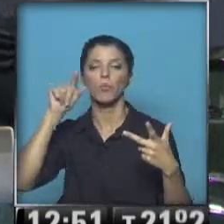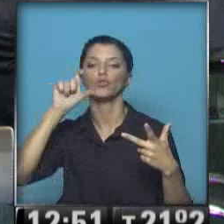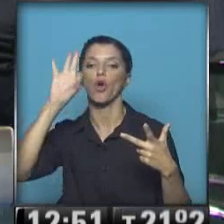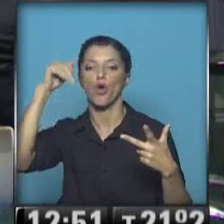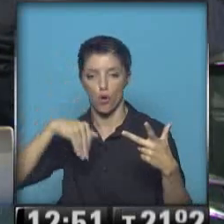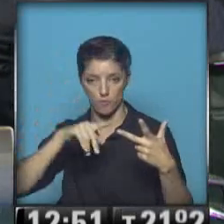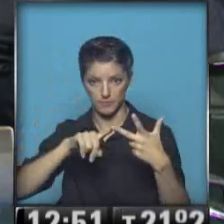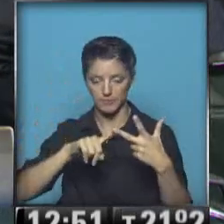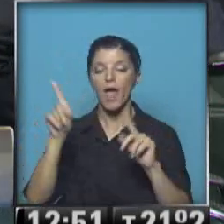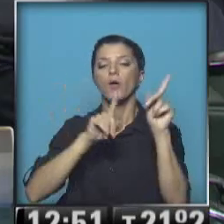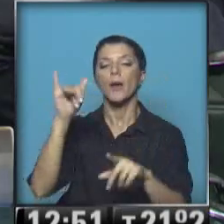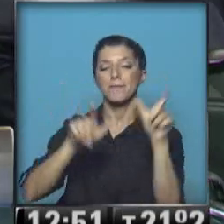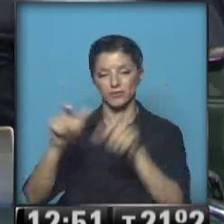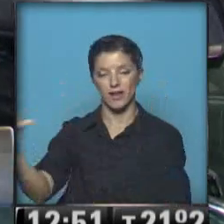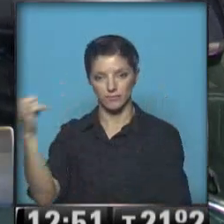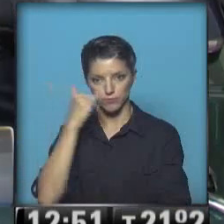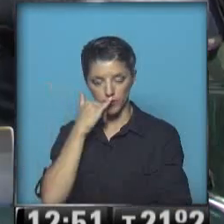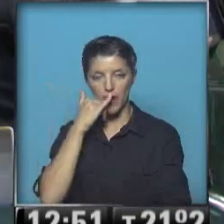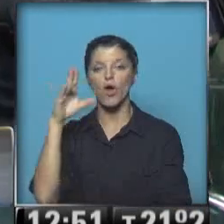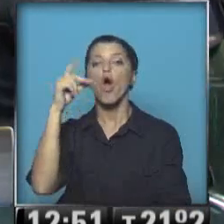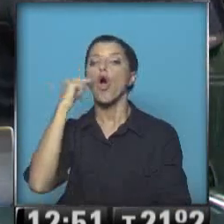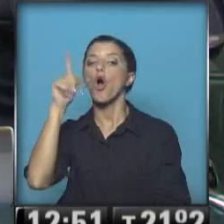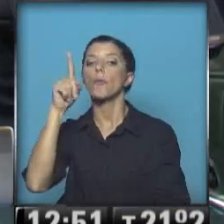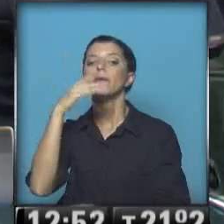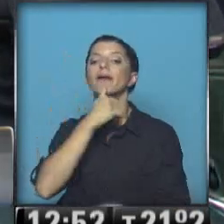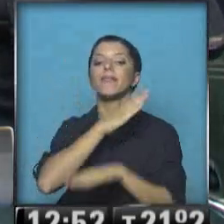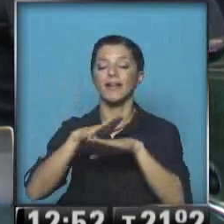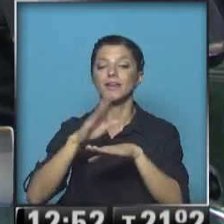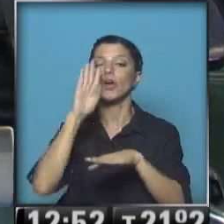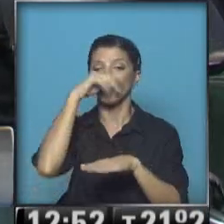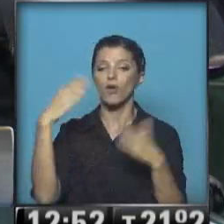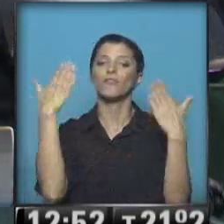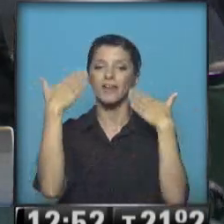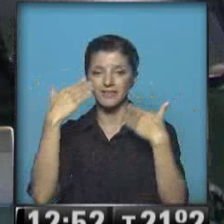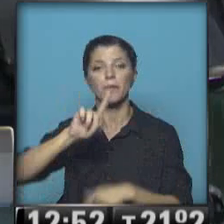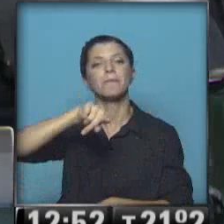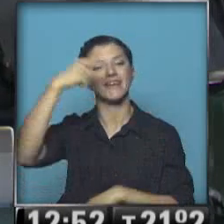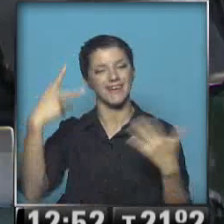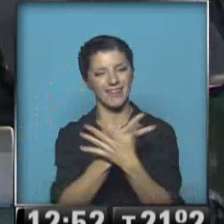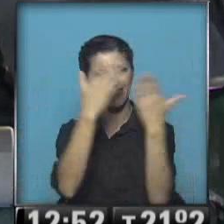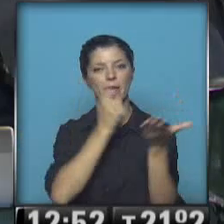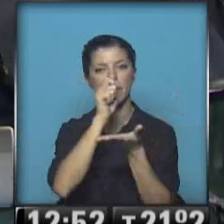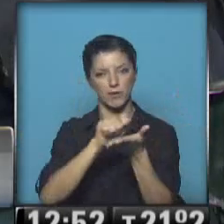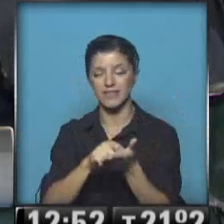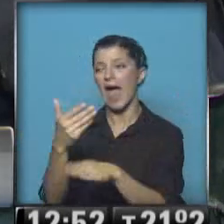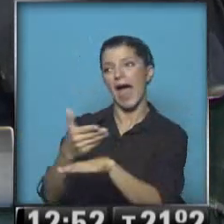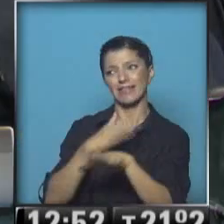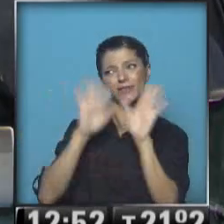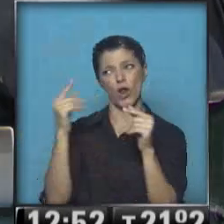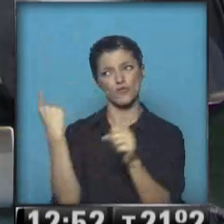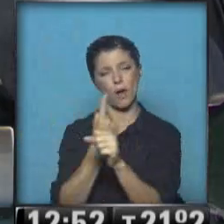recién Mario de rí negro felicita a los periodistas por Claro si por el día de mañana dice el día del periodista igual no hay que saludar antes porque mire